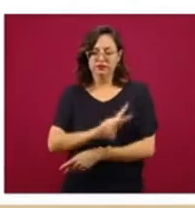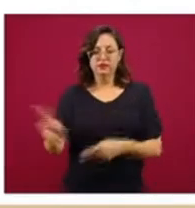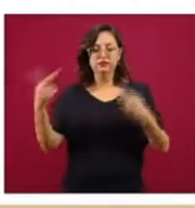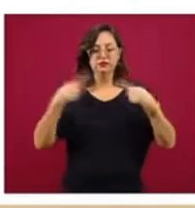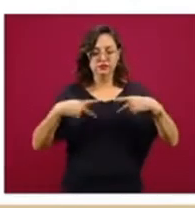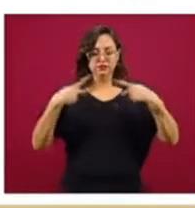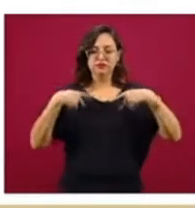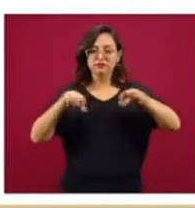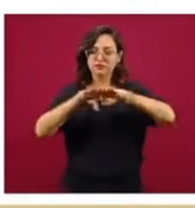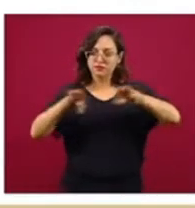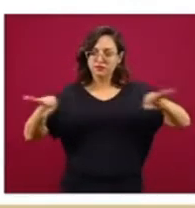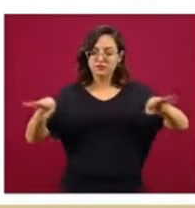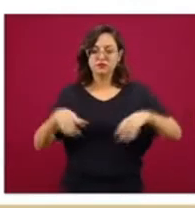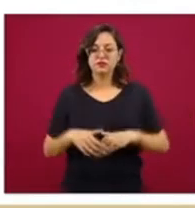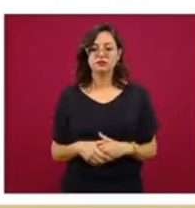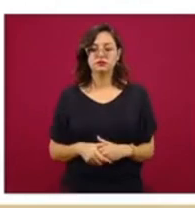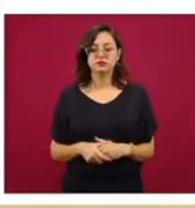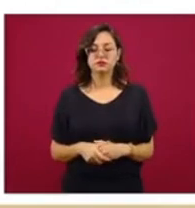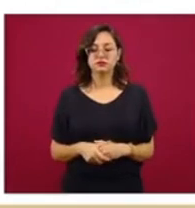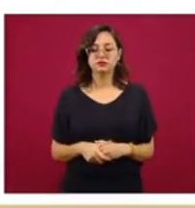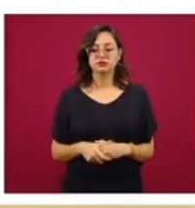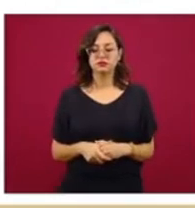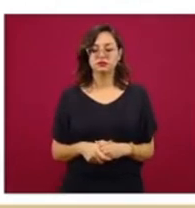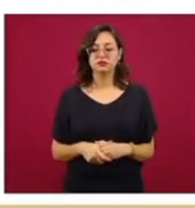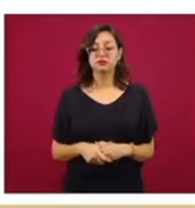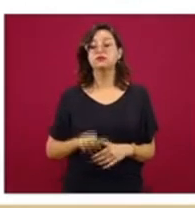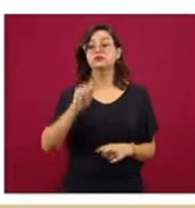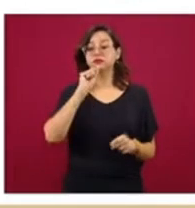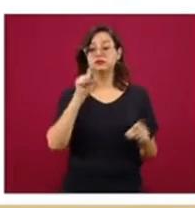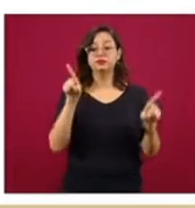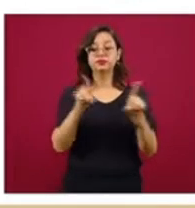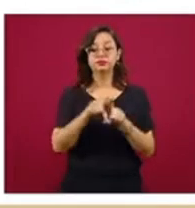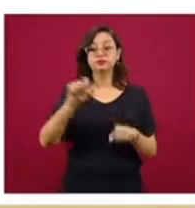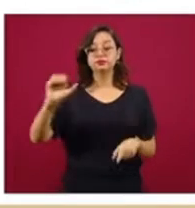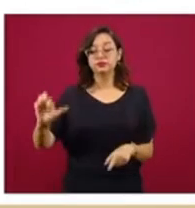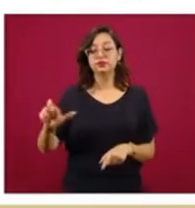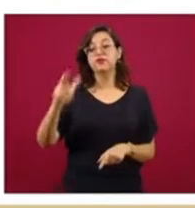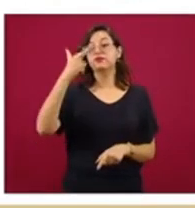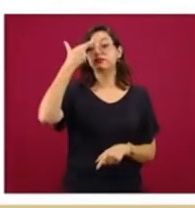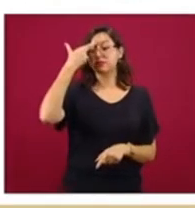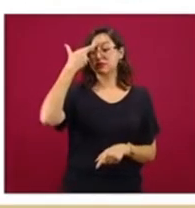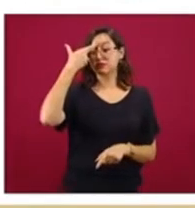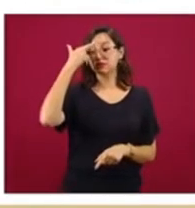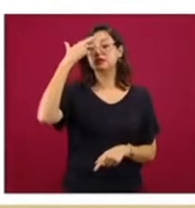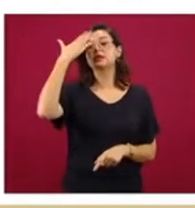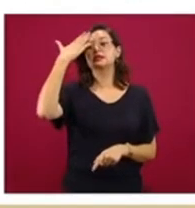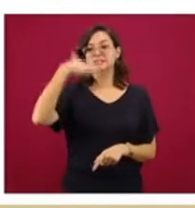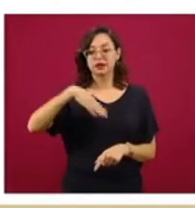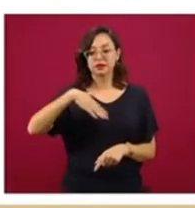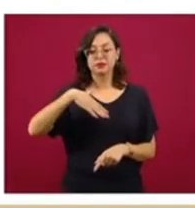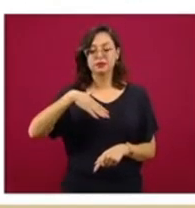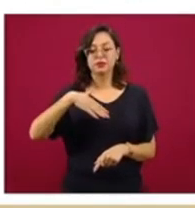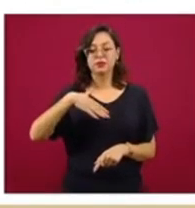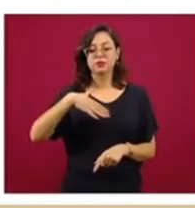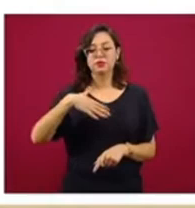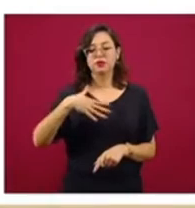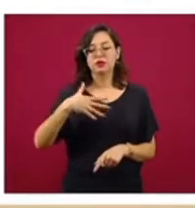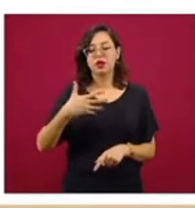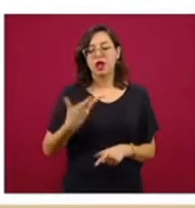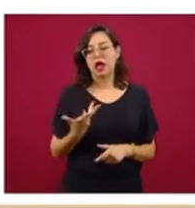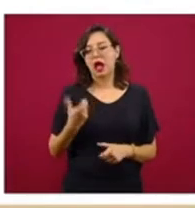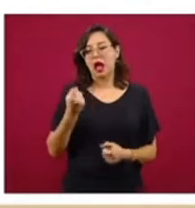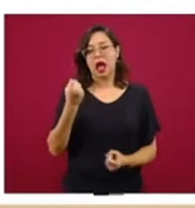los clientes. Y recordamos aquí, estamos persuadidos de que existen disposiciones un